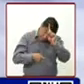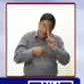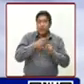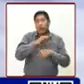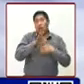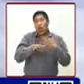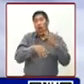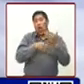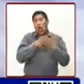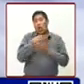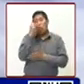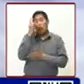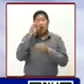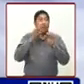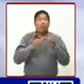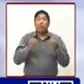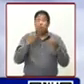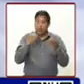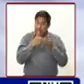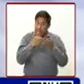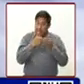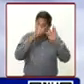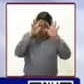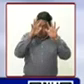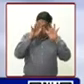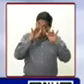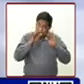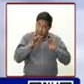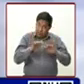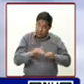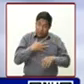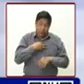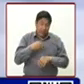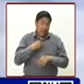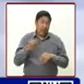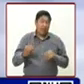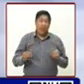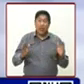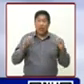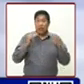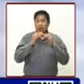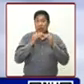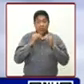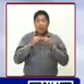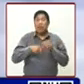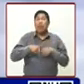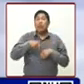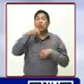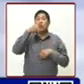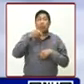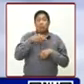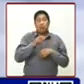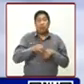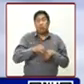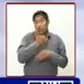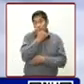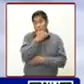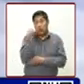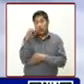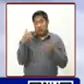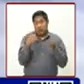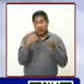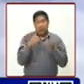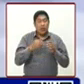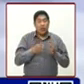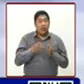en toda Bolivia ha nevado es más en varios sectores en la paz en la que la Cumbre por ejemplo hacia los yungas y también en la carretera que